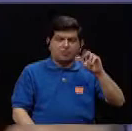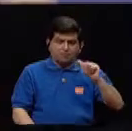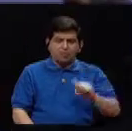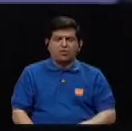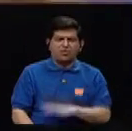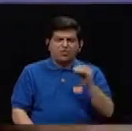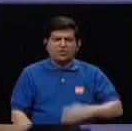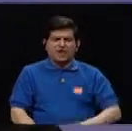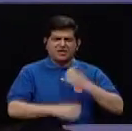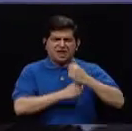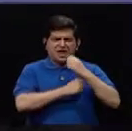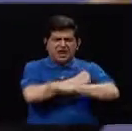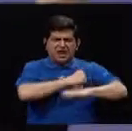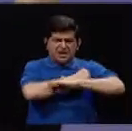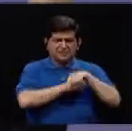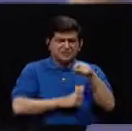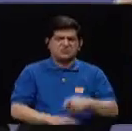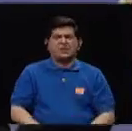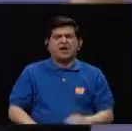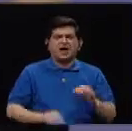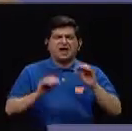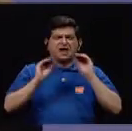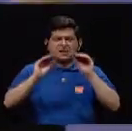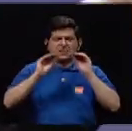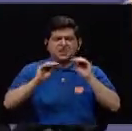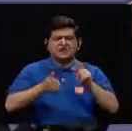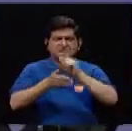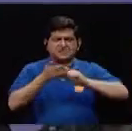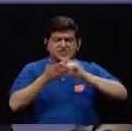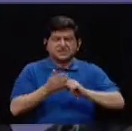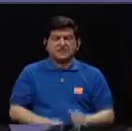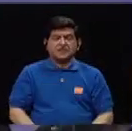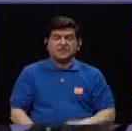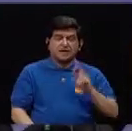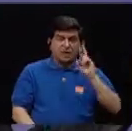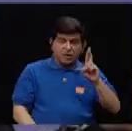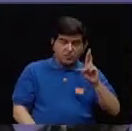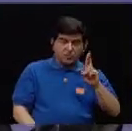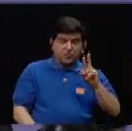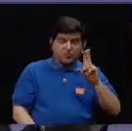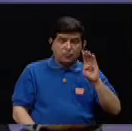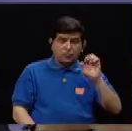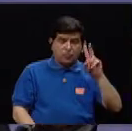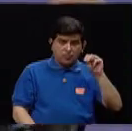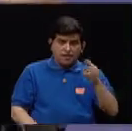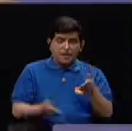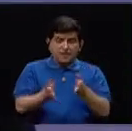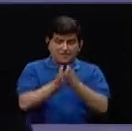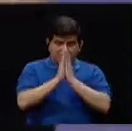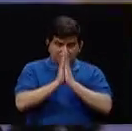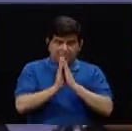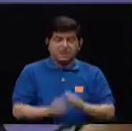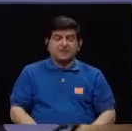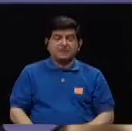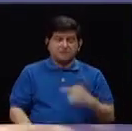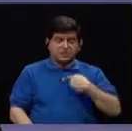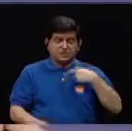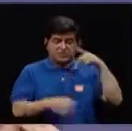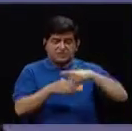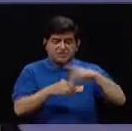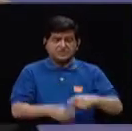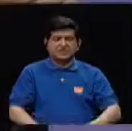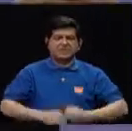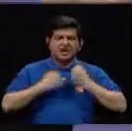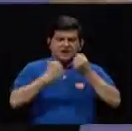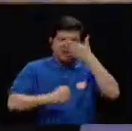la escuela, lo que te enseñan. Cuando Rubén me invita a involucrarme en el grupo El Héroe Olvidado para ir de asistente de